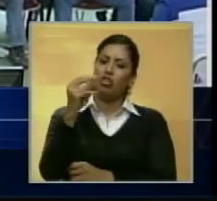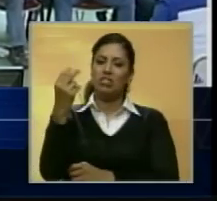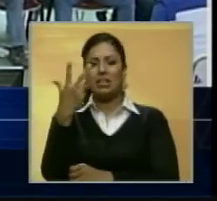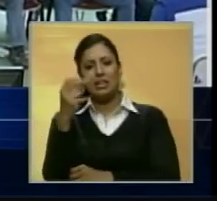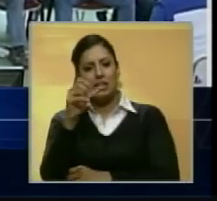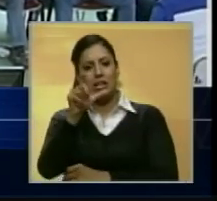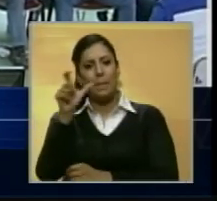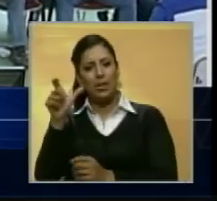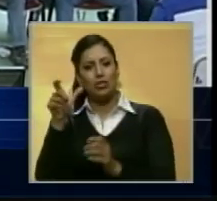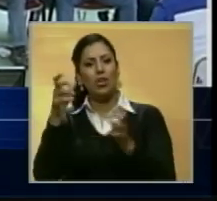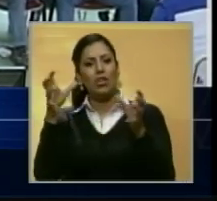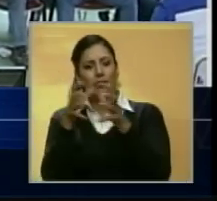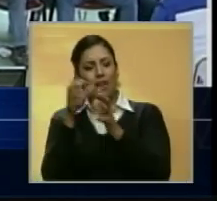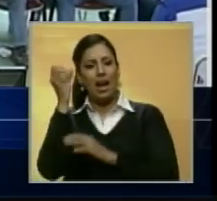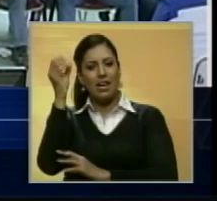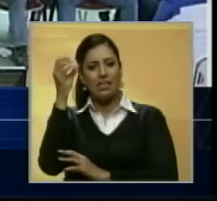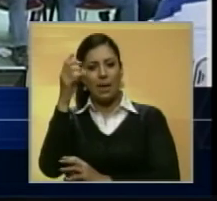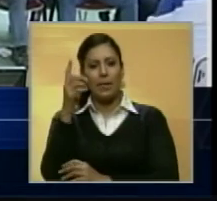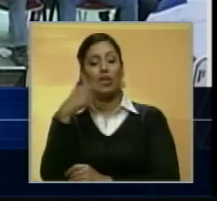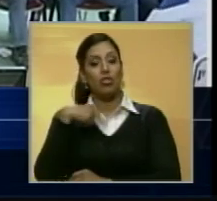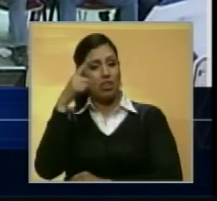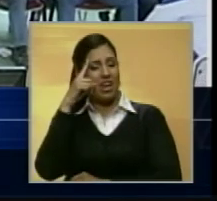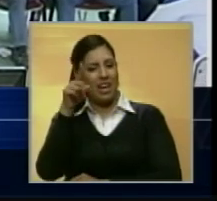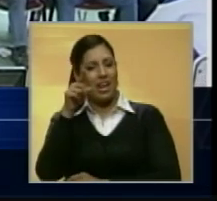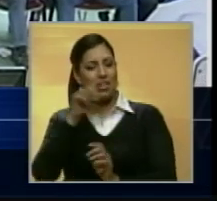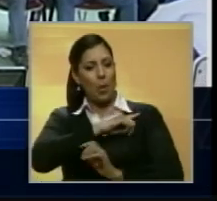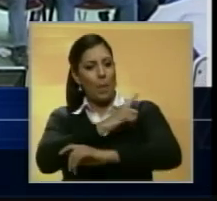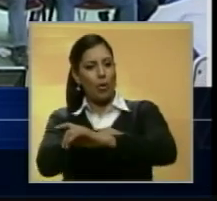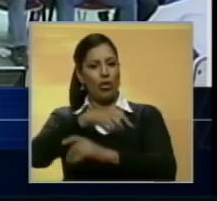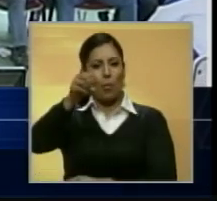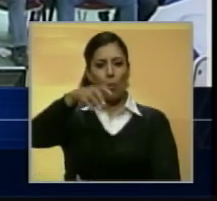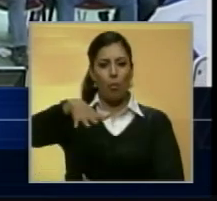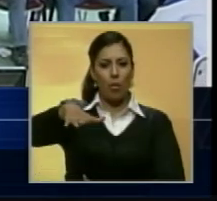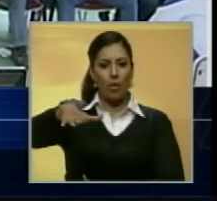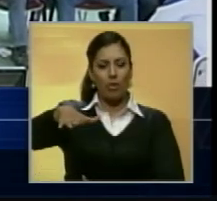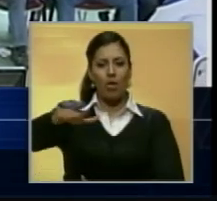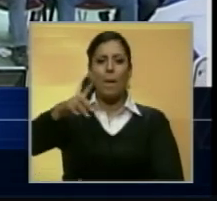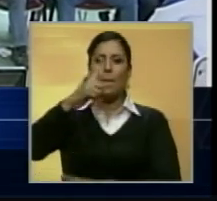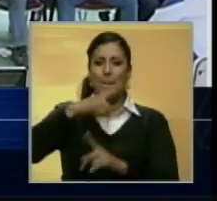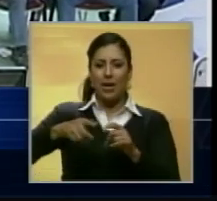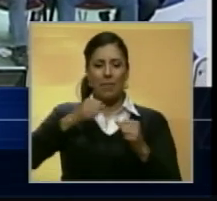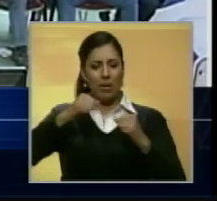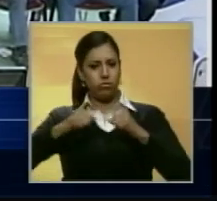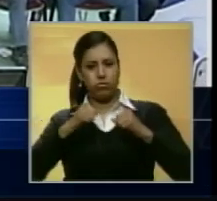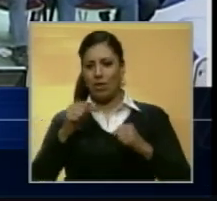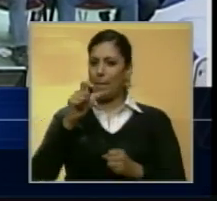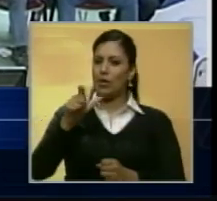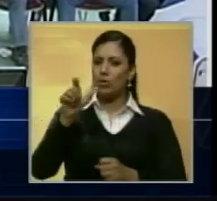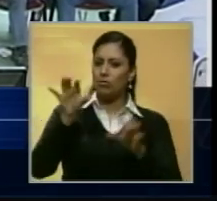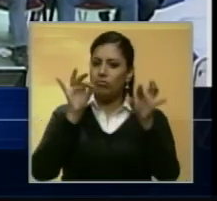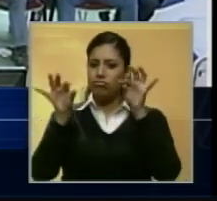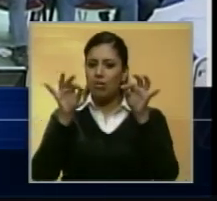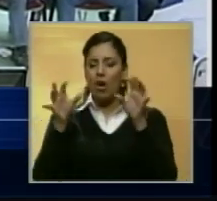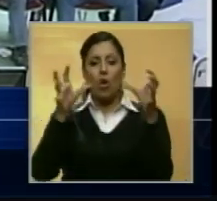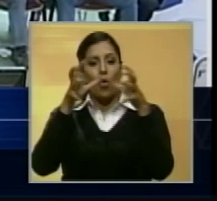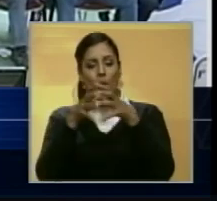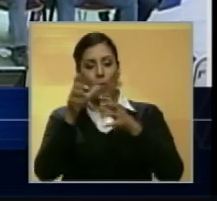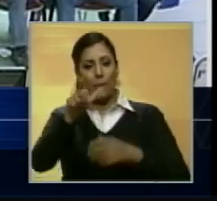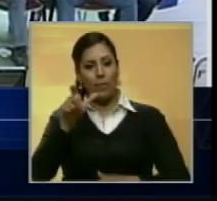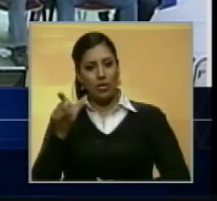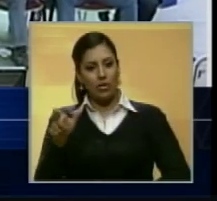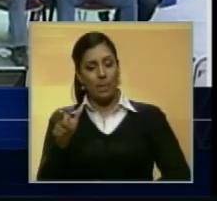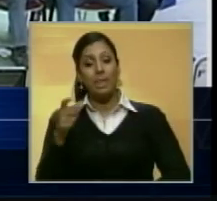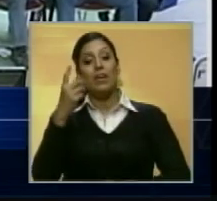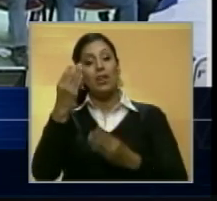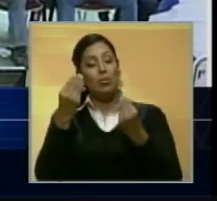300 personas en asamblea y creía que ese era el poder popular, los compatriotas más activos, las vanguardias